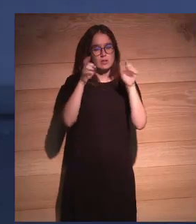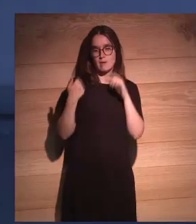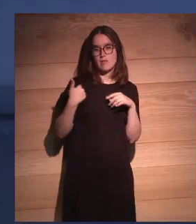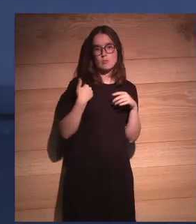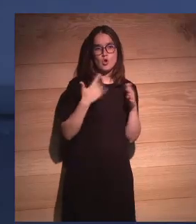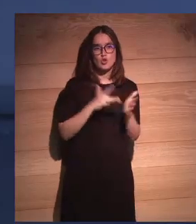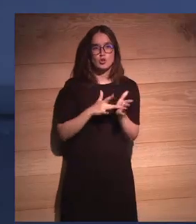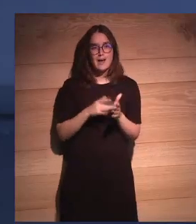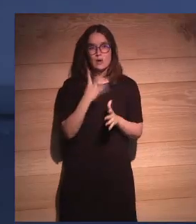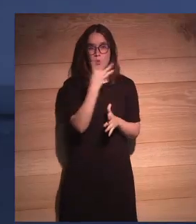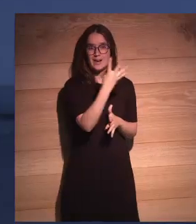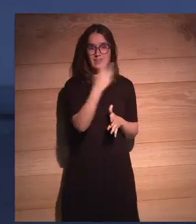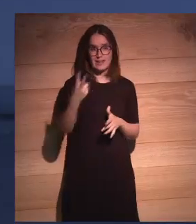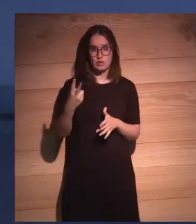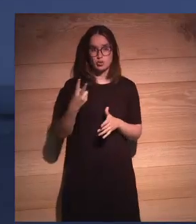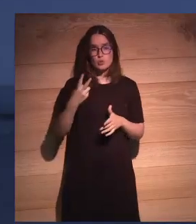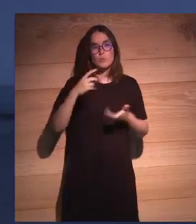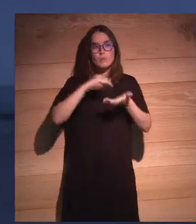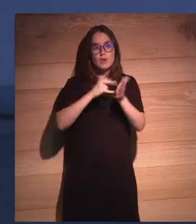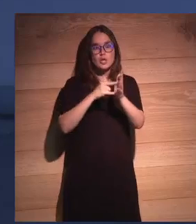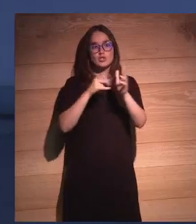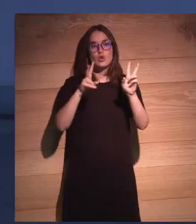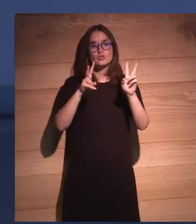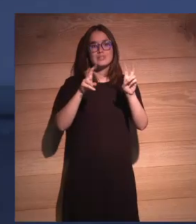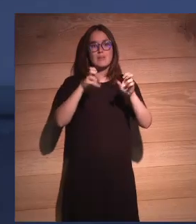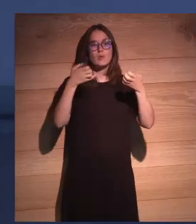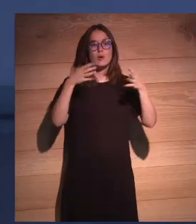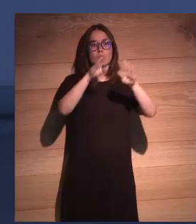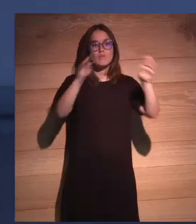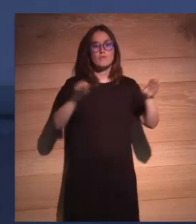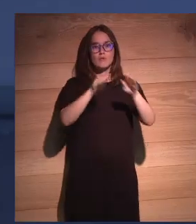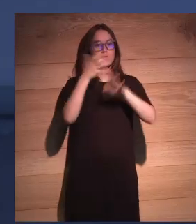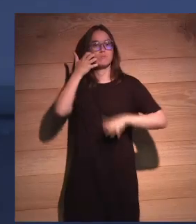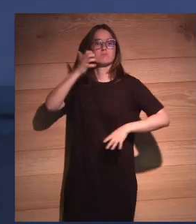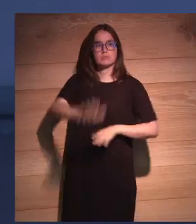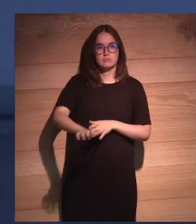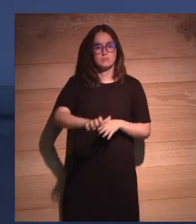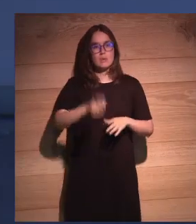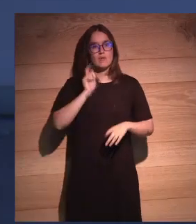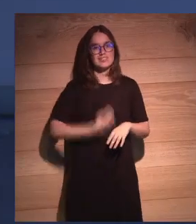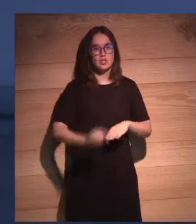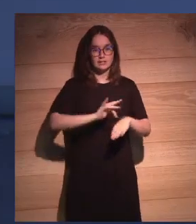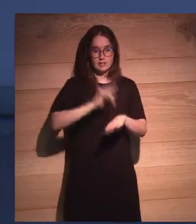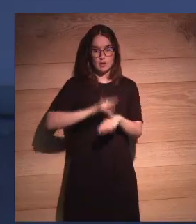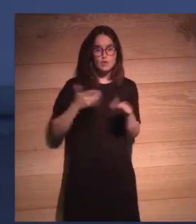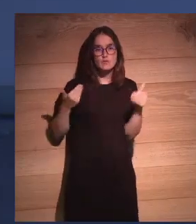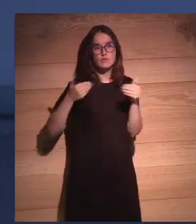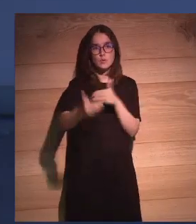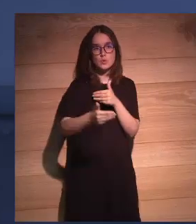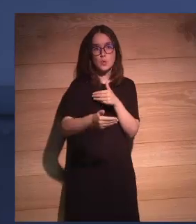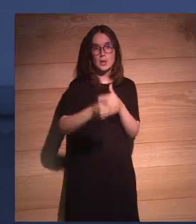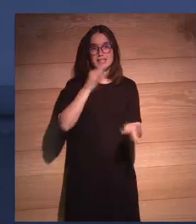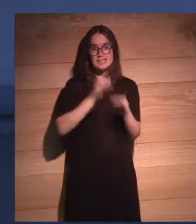hemos lanzado 42, un proyecto de formación disruptivo de profesiones digitales y que próximamente, en el